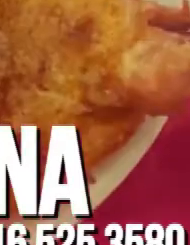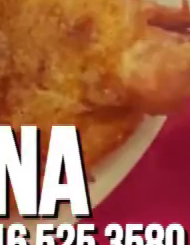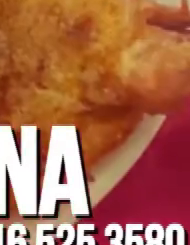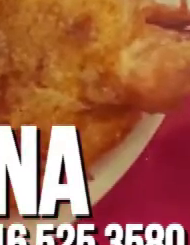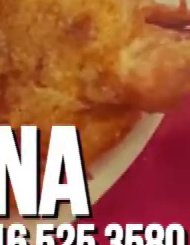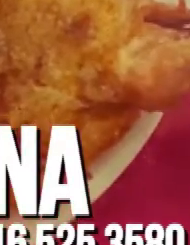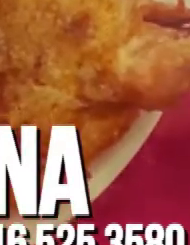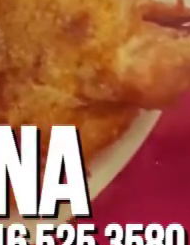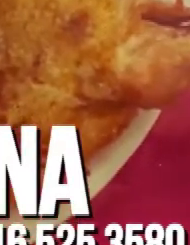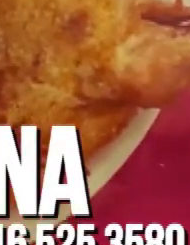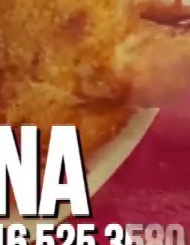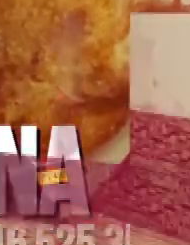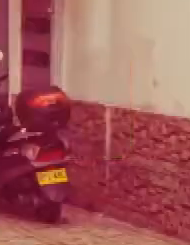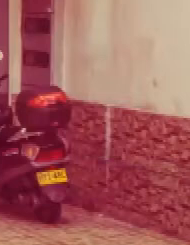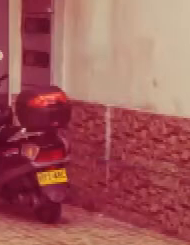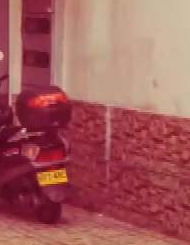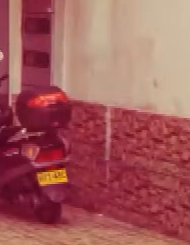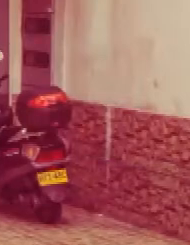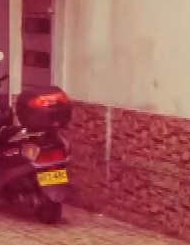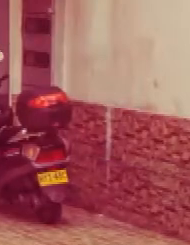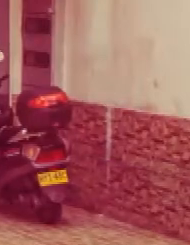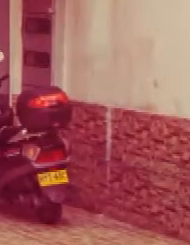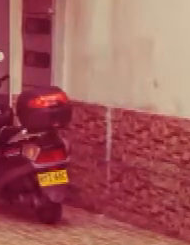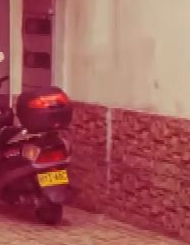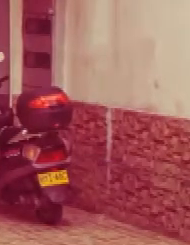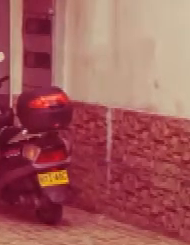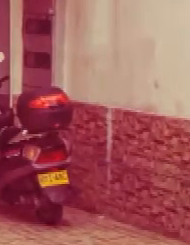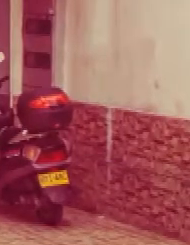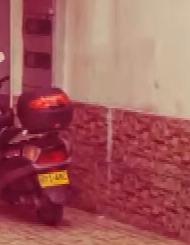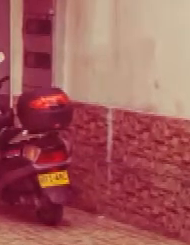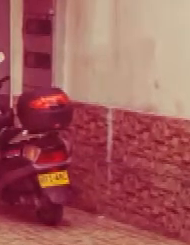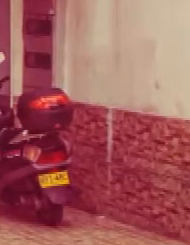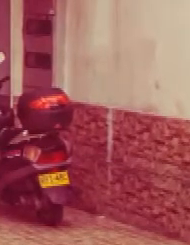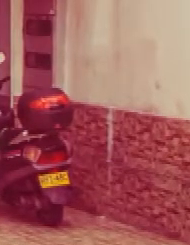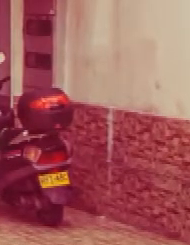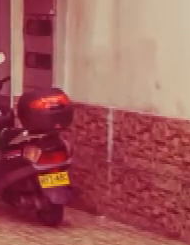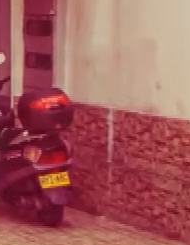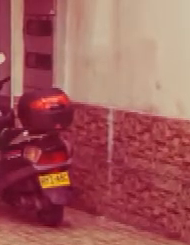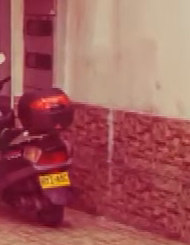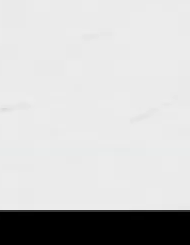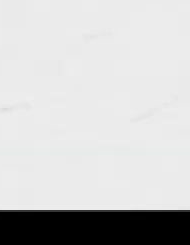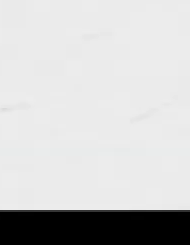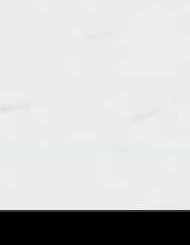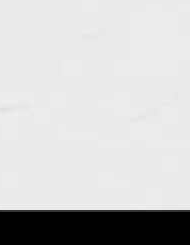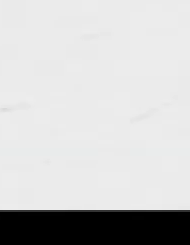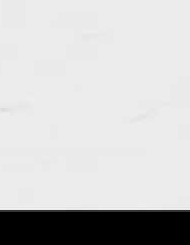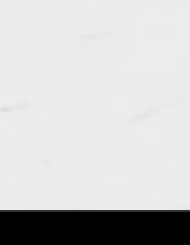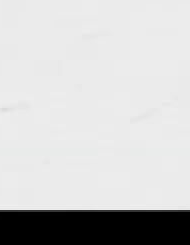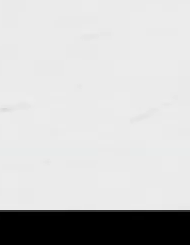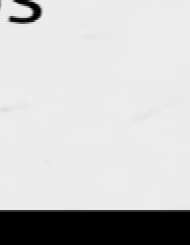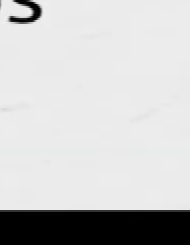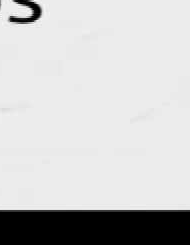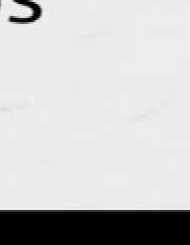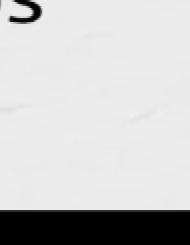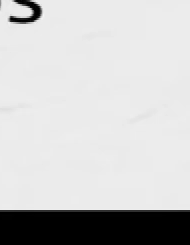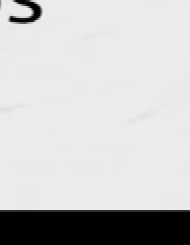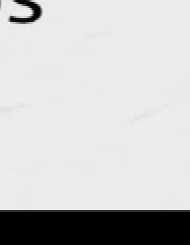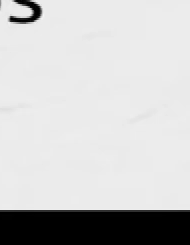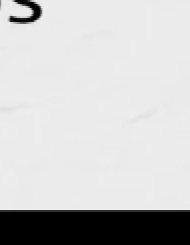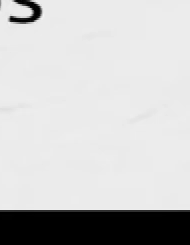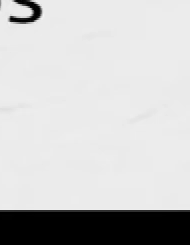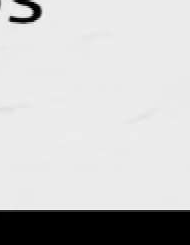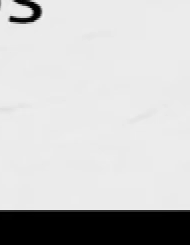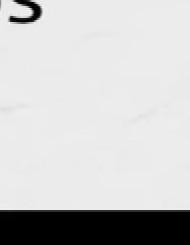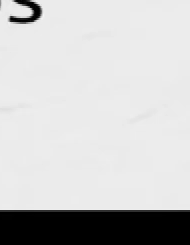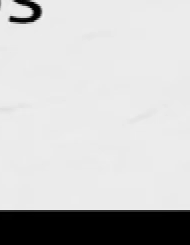620-1878. Estamos ubicados en la calle 52, número 2760. La Universidad Pedagógica y